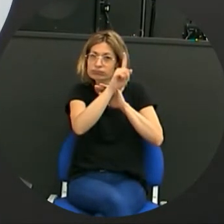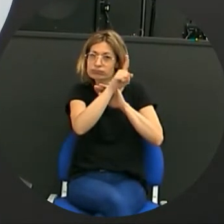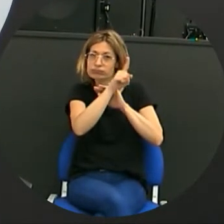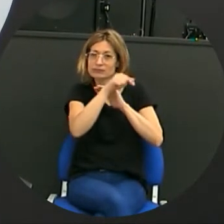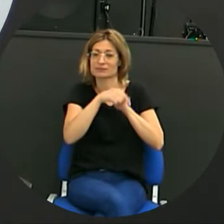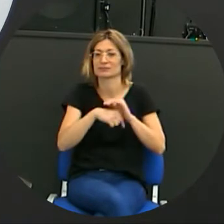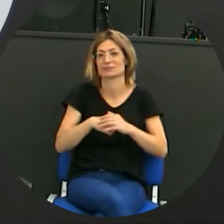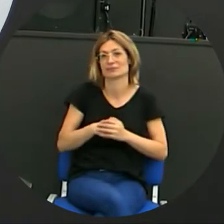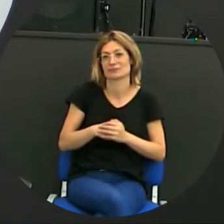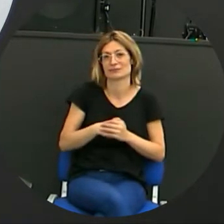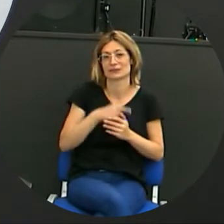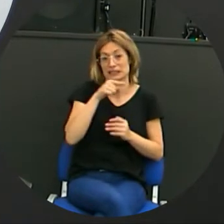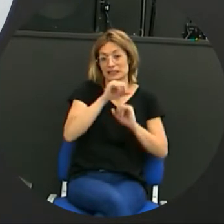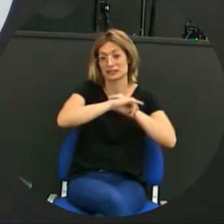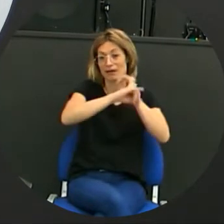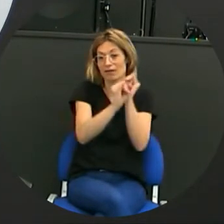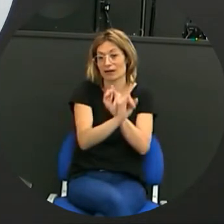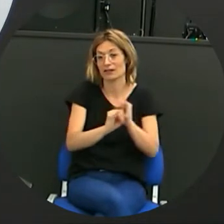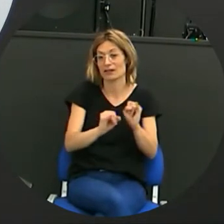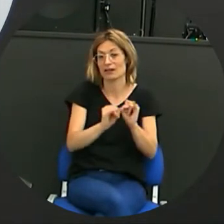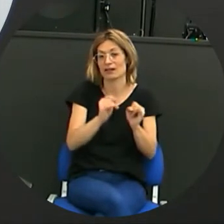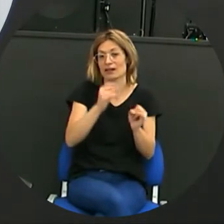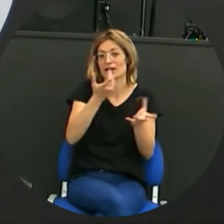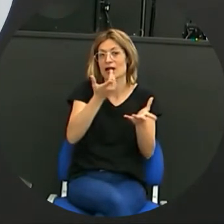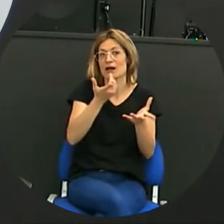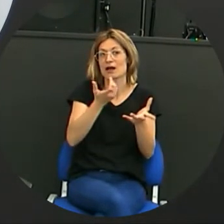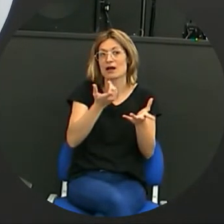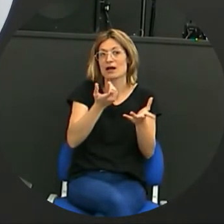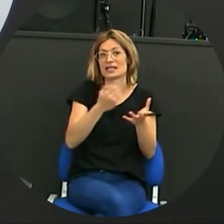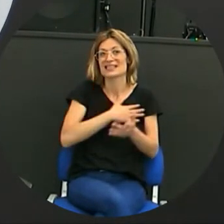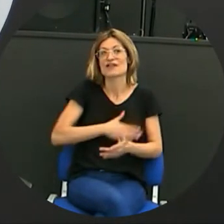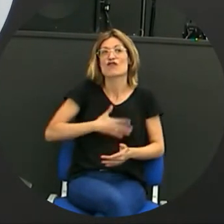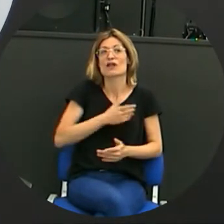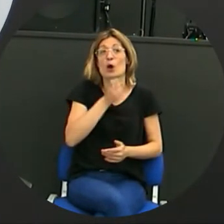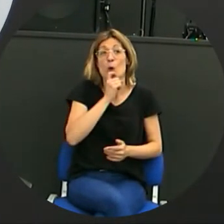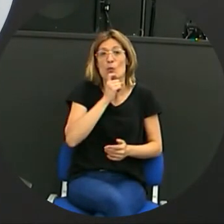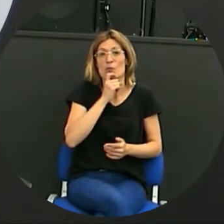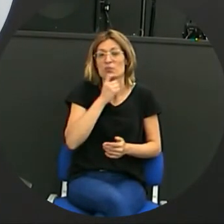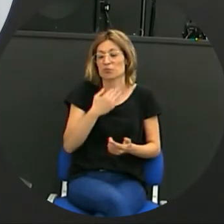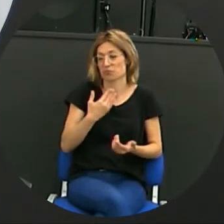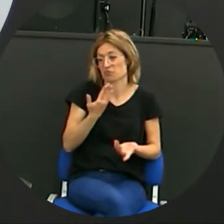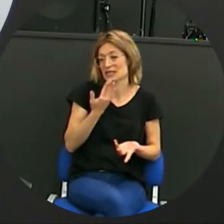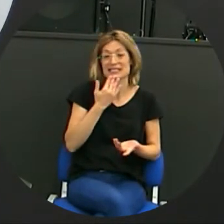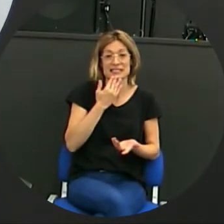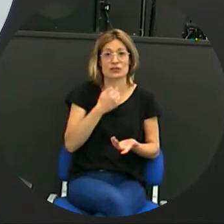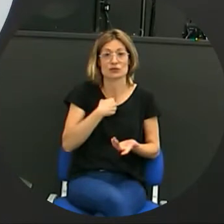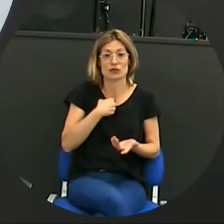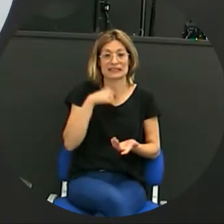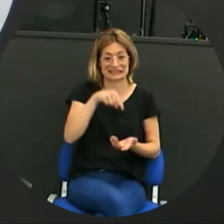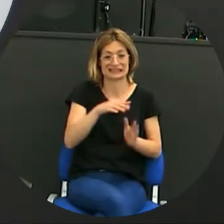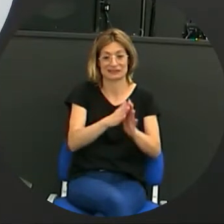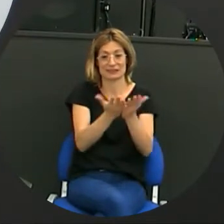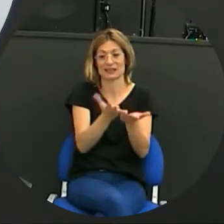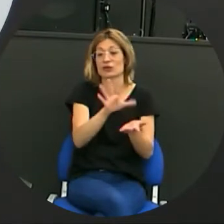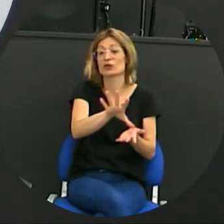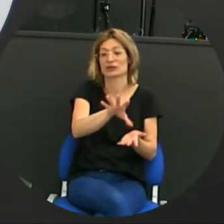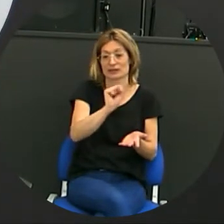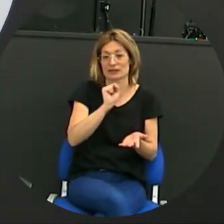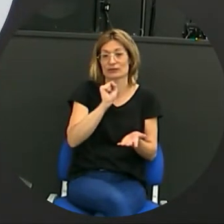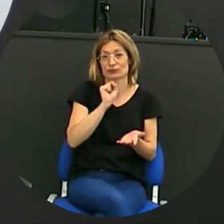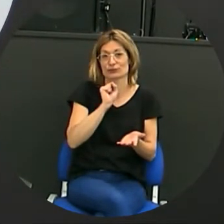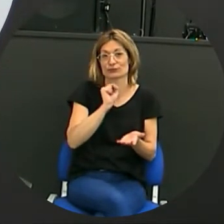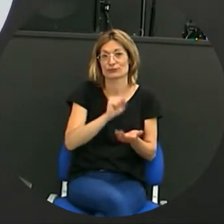esa felicidad viene en tanto y cuanto tenemos una mayor comprensión de este Evangelio que nos ha sido